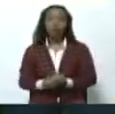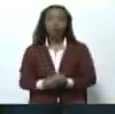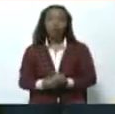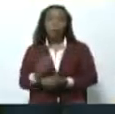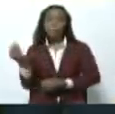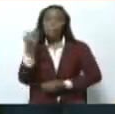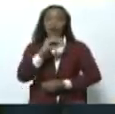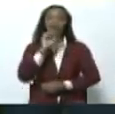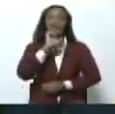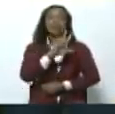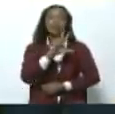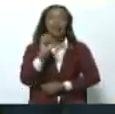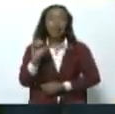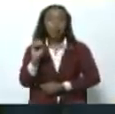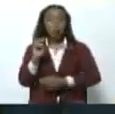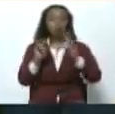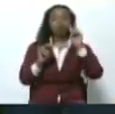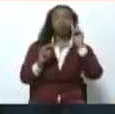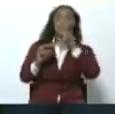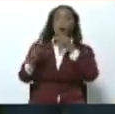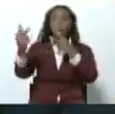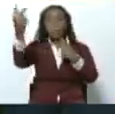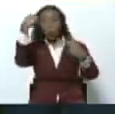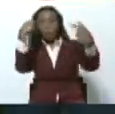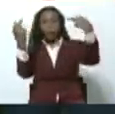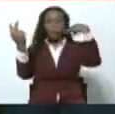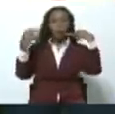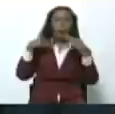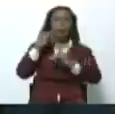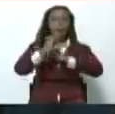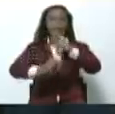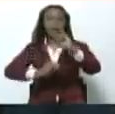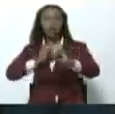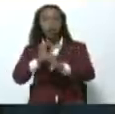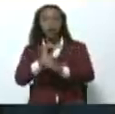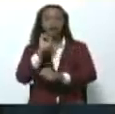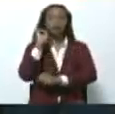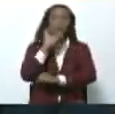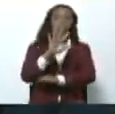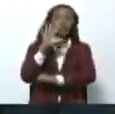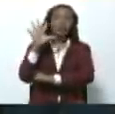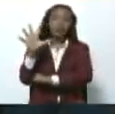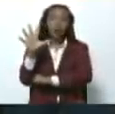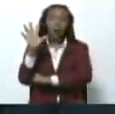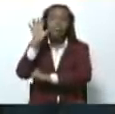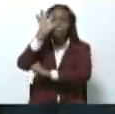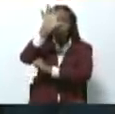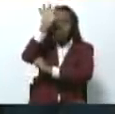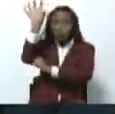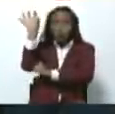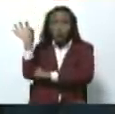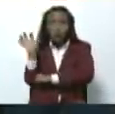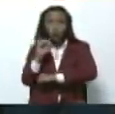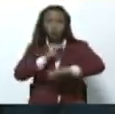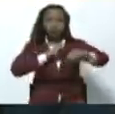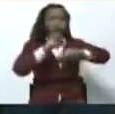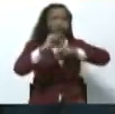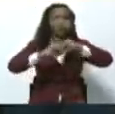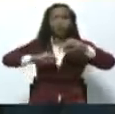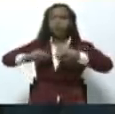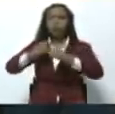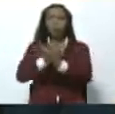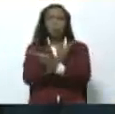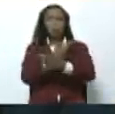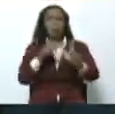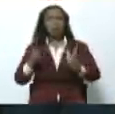de 300 veedores y veedoras internacionales de 55 países se movieron con total